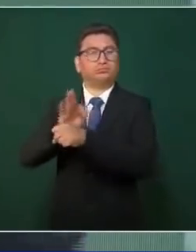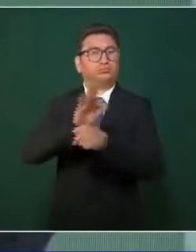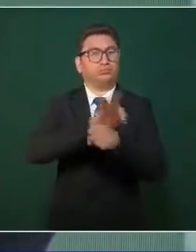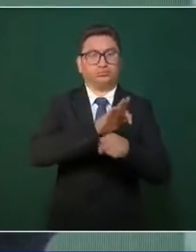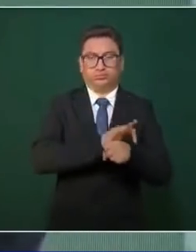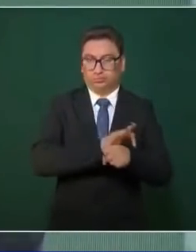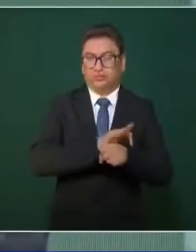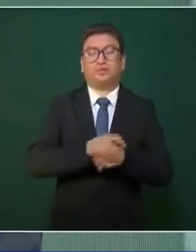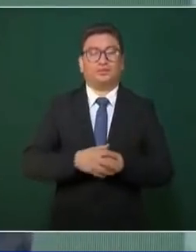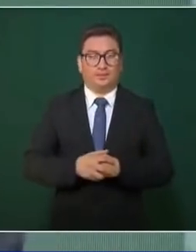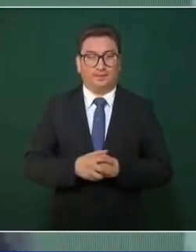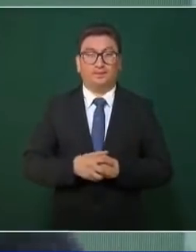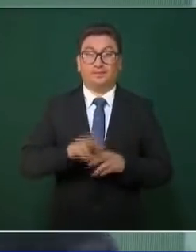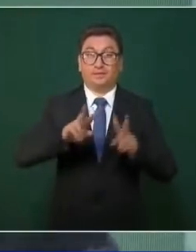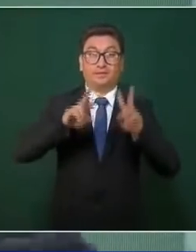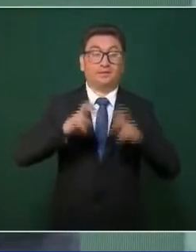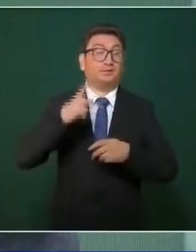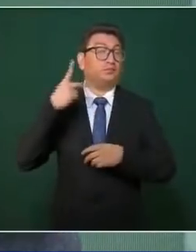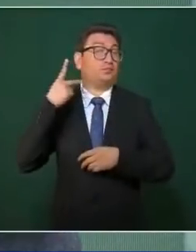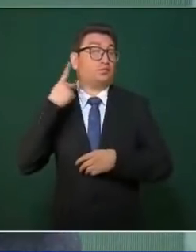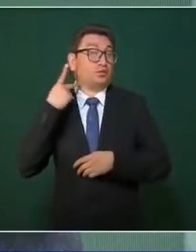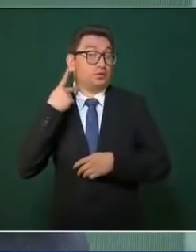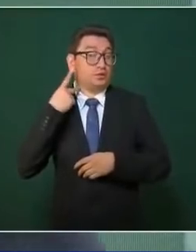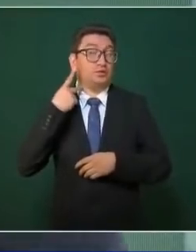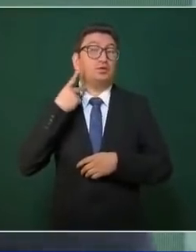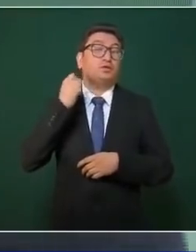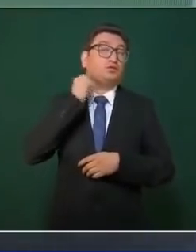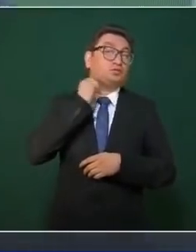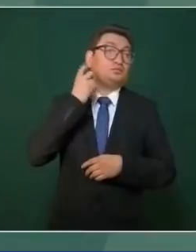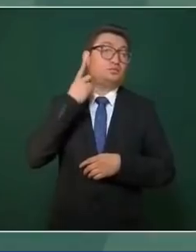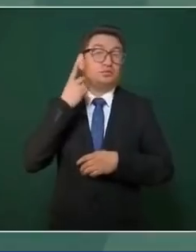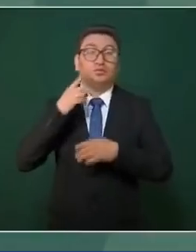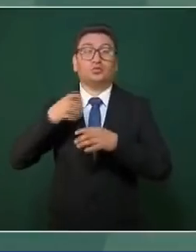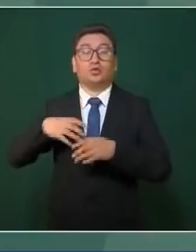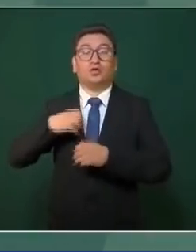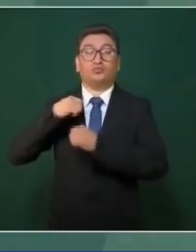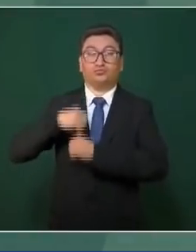entre poder económico, poder político, y que el poder